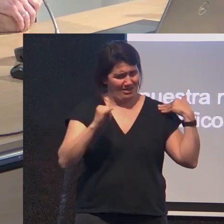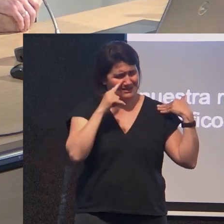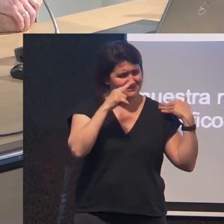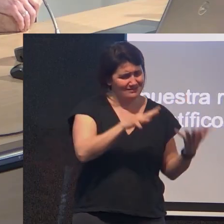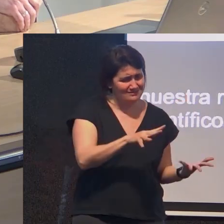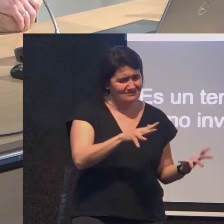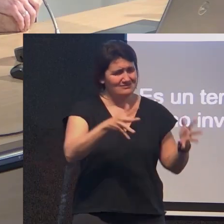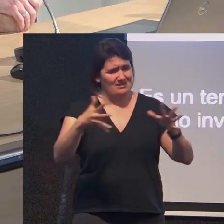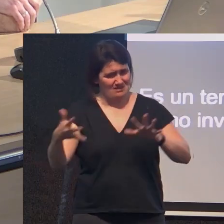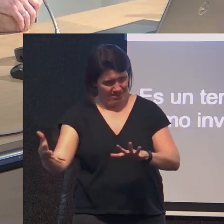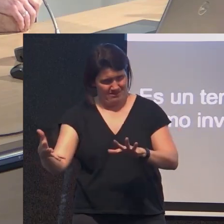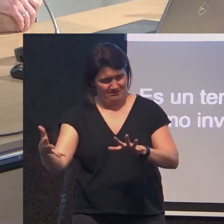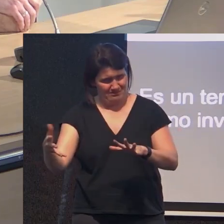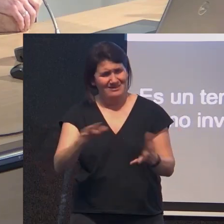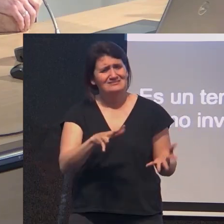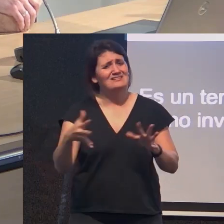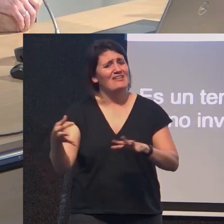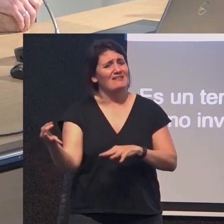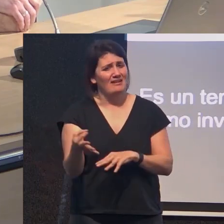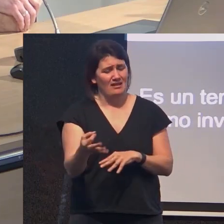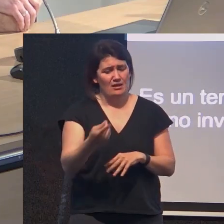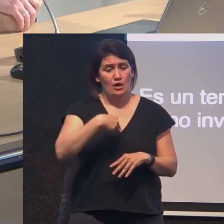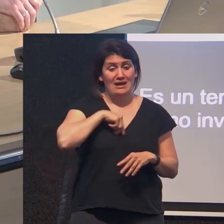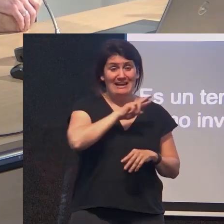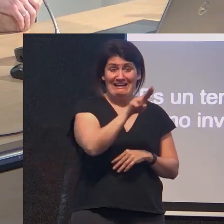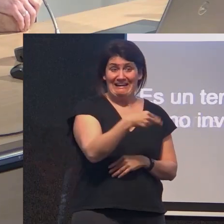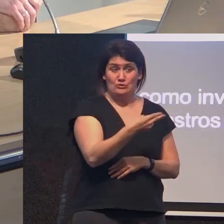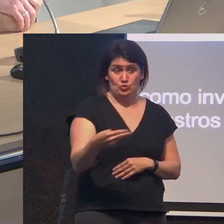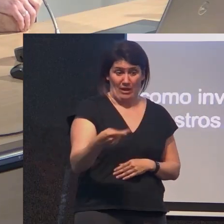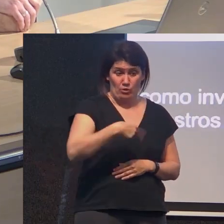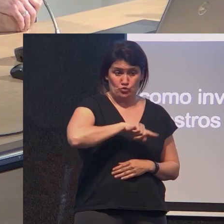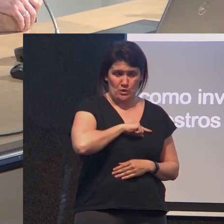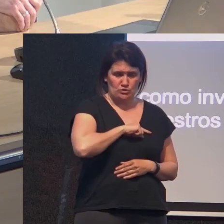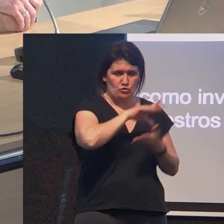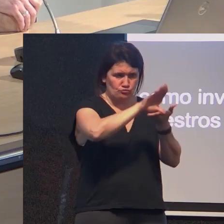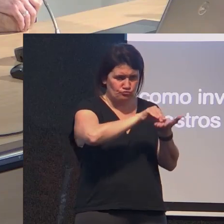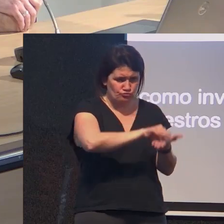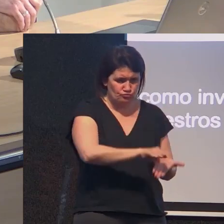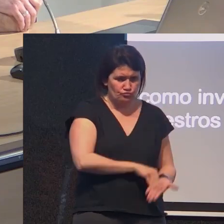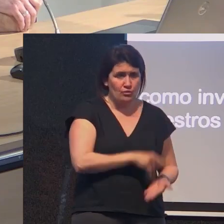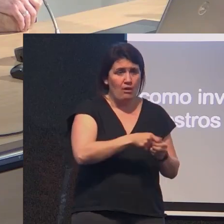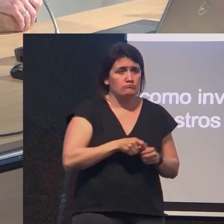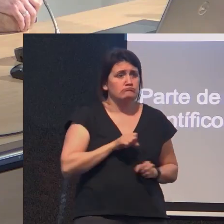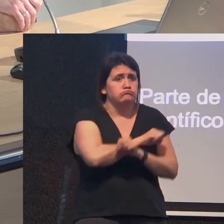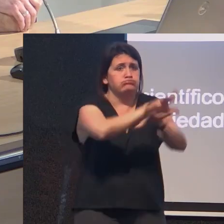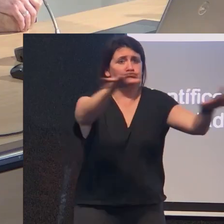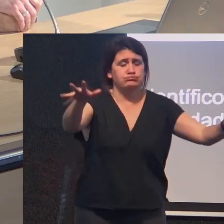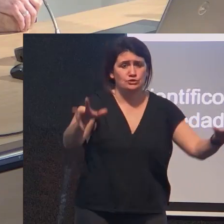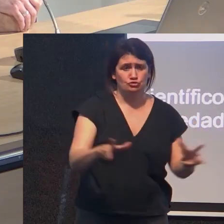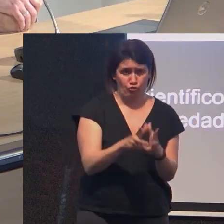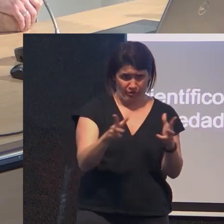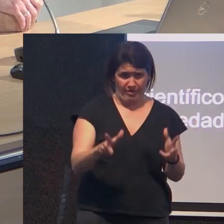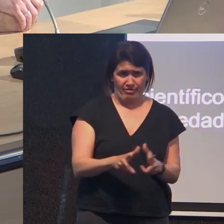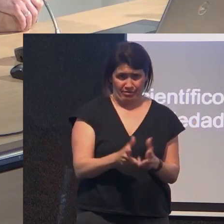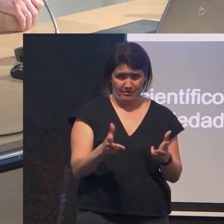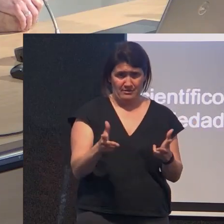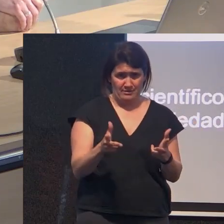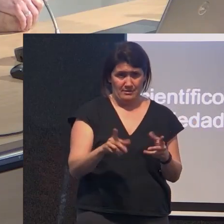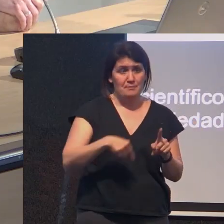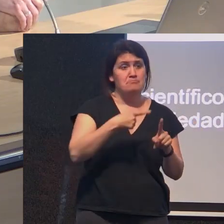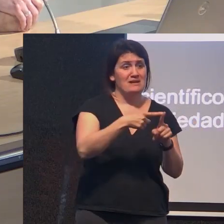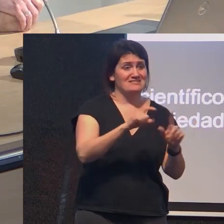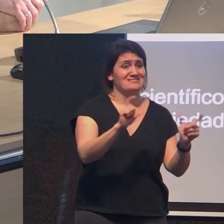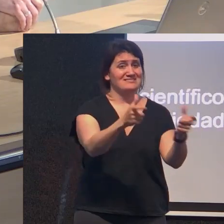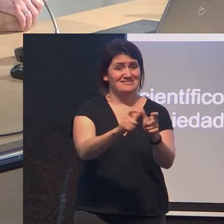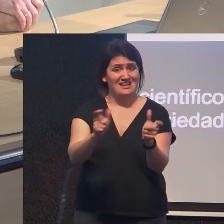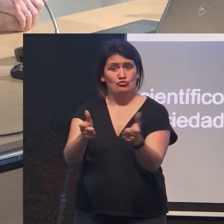trasladar nuestros resultados a la sociedad y a los